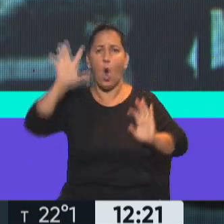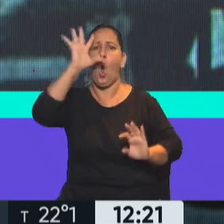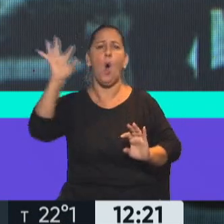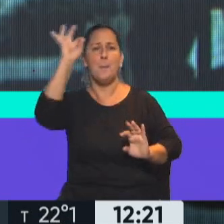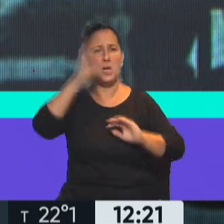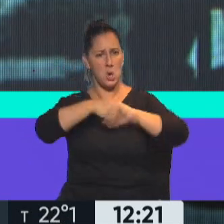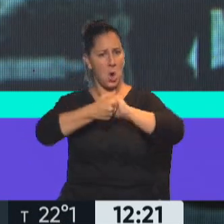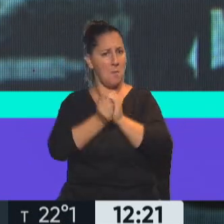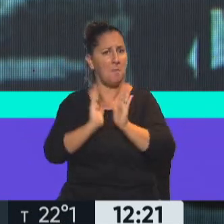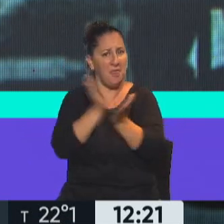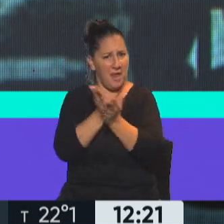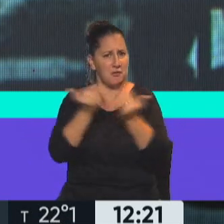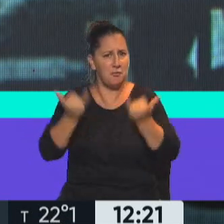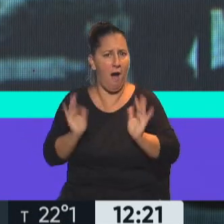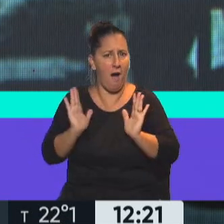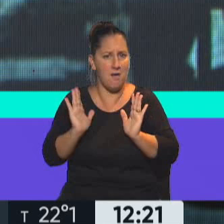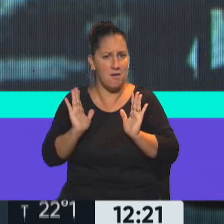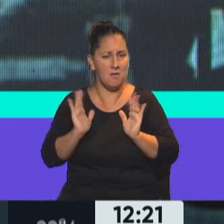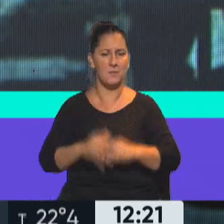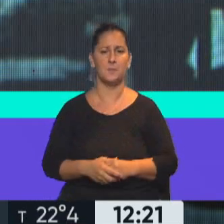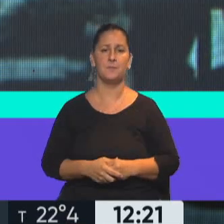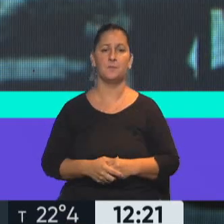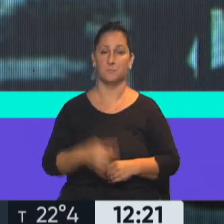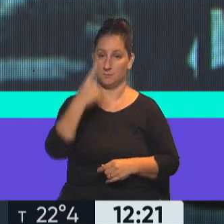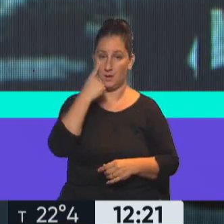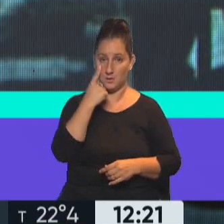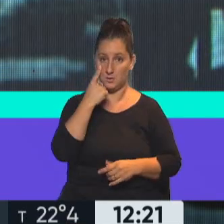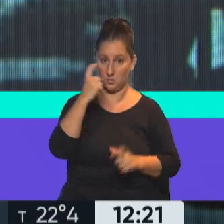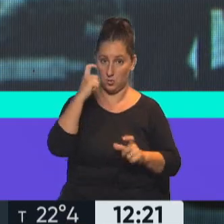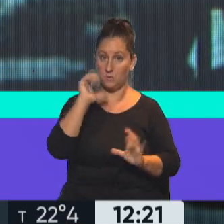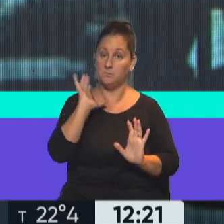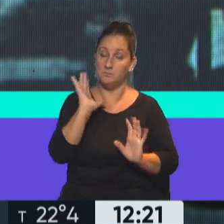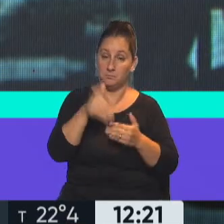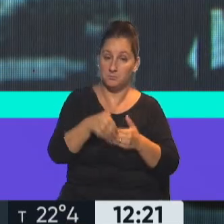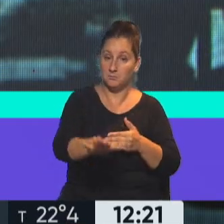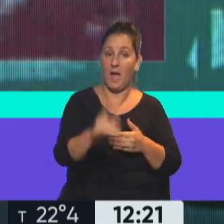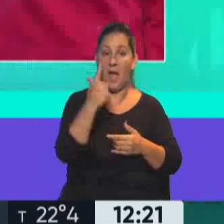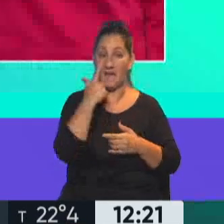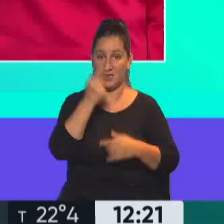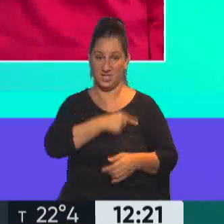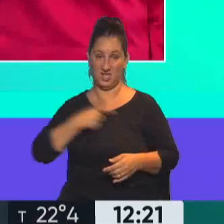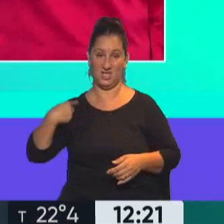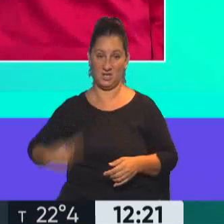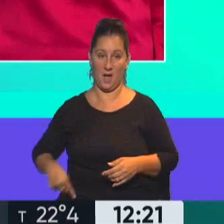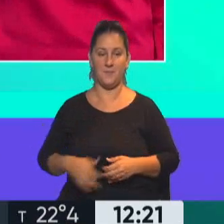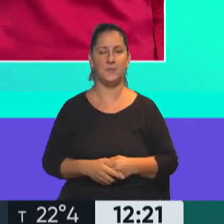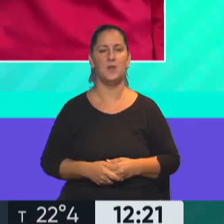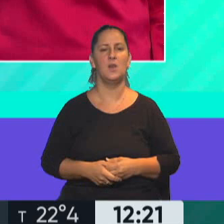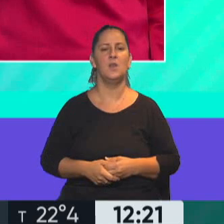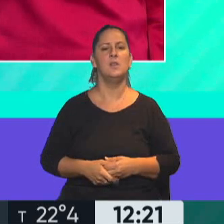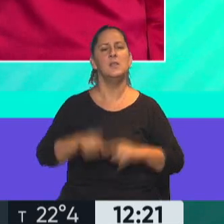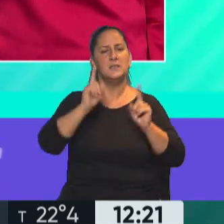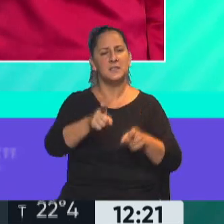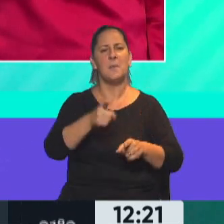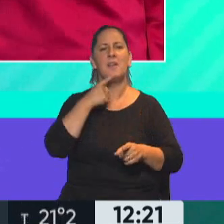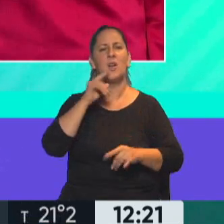posiciones respecto a nuestras relaciones con Rusia. Así que atentos también con lo que dice y lo que pasa con China. Bueno, cuando hablamos de repercusiones,